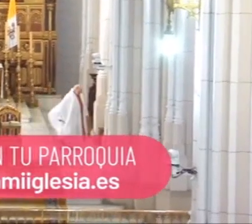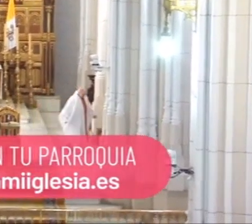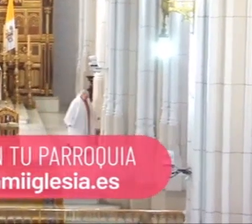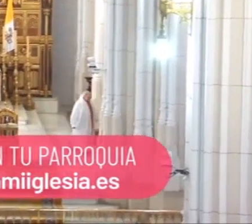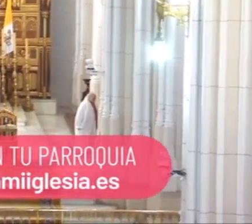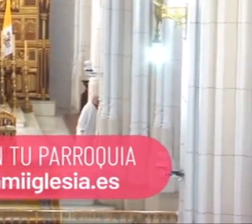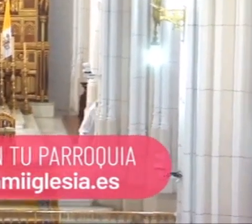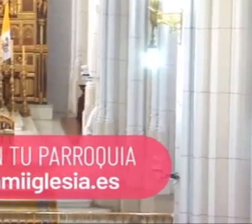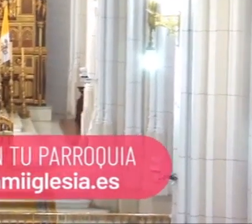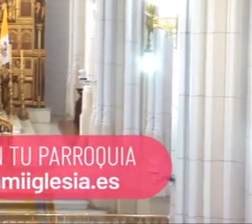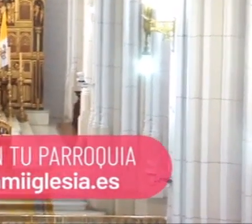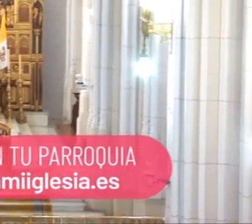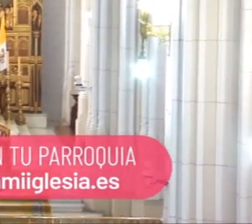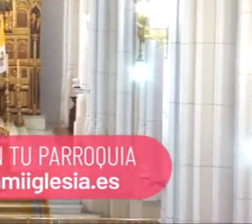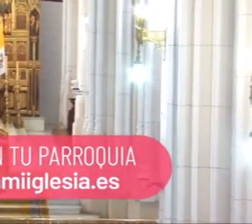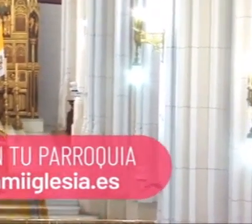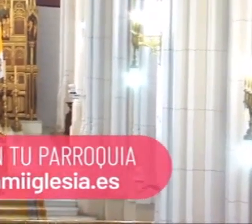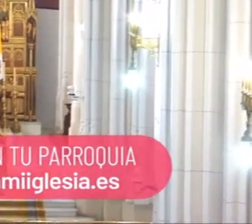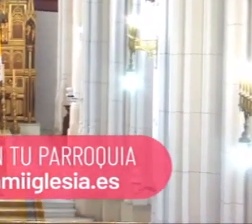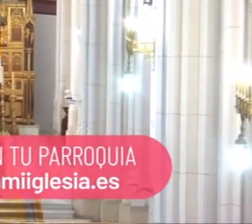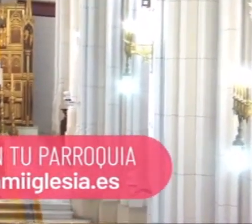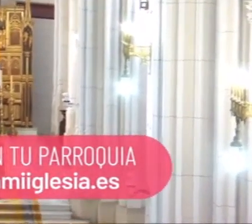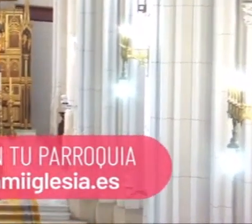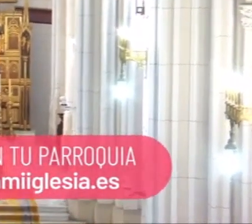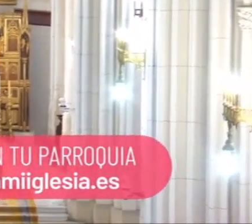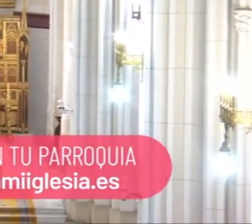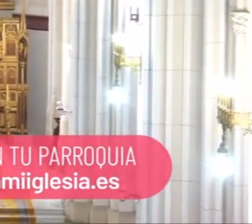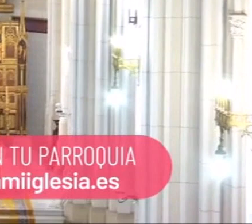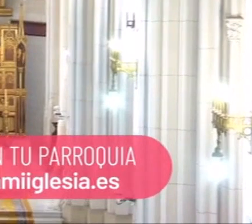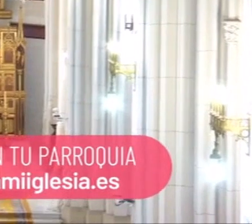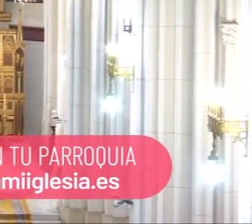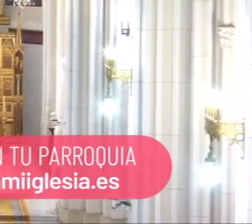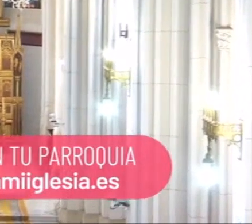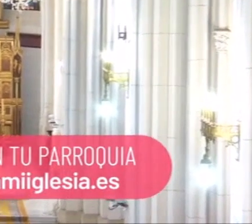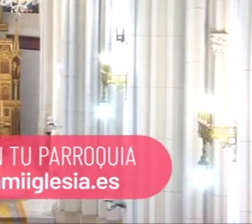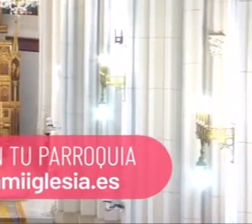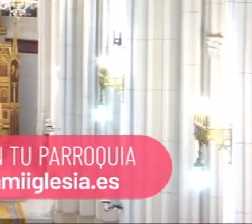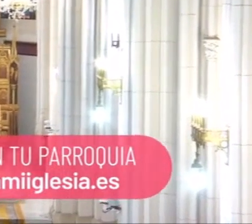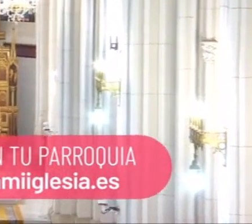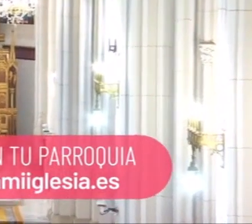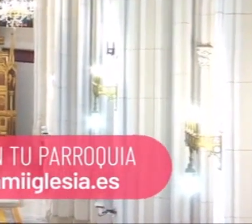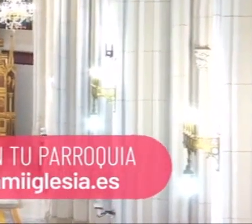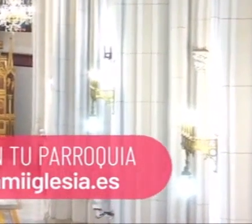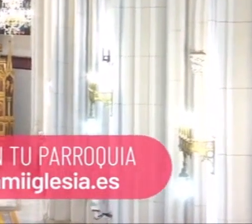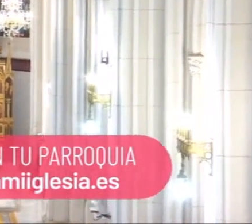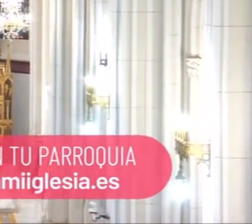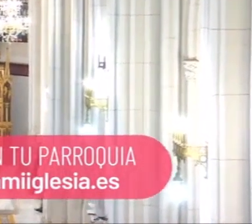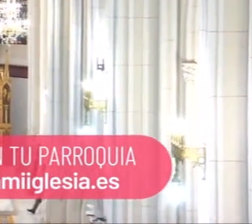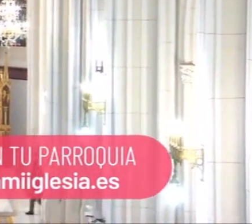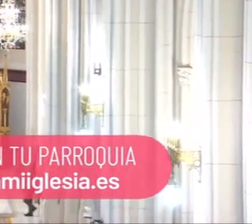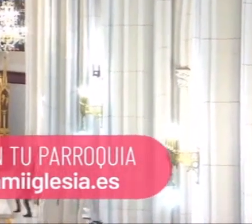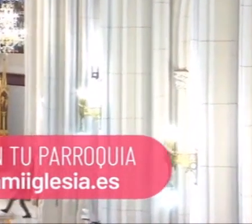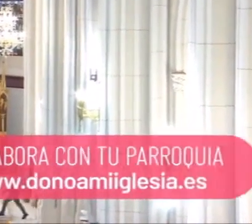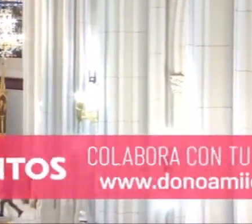el auxilio? El auxilio me viene del Señor,